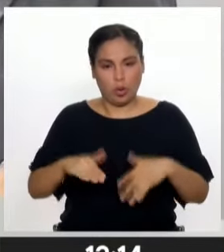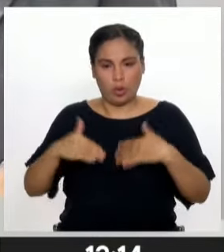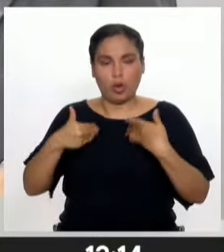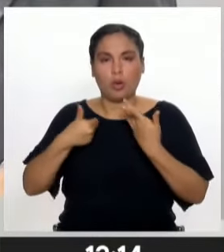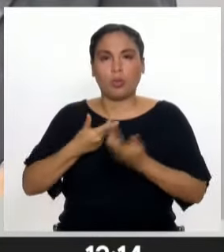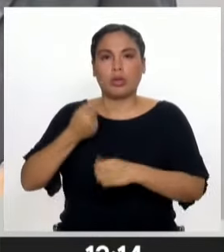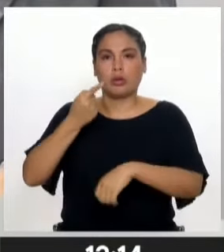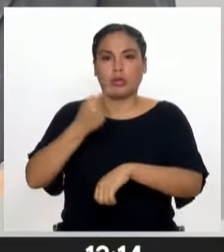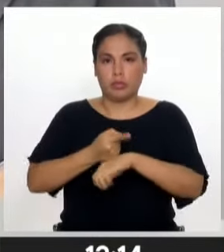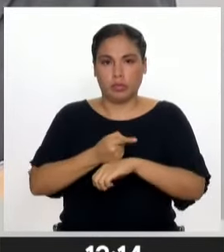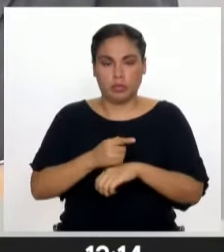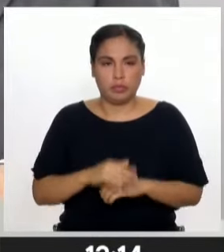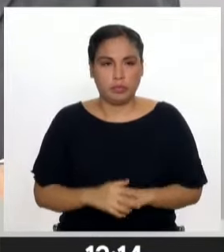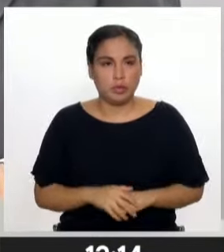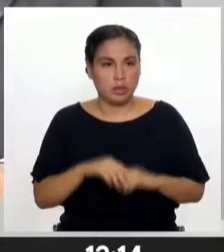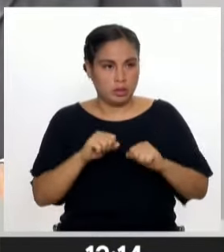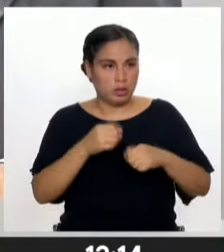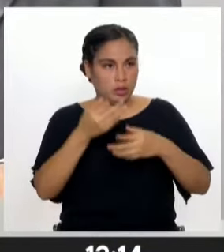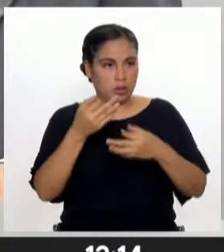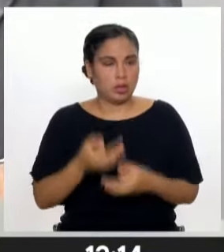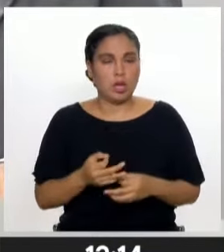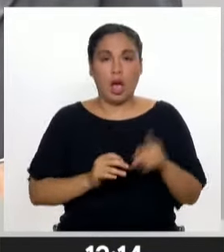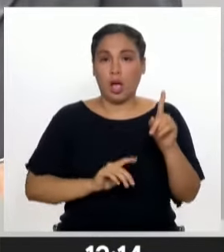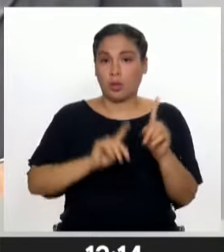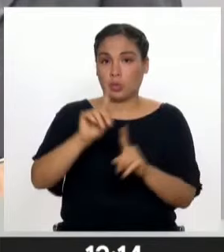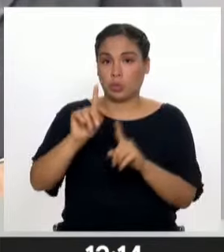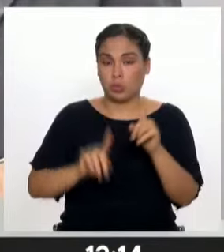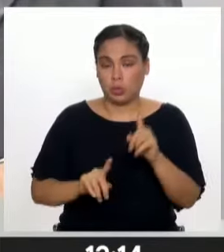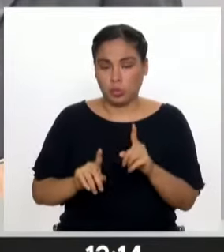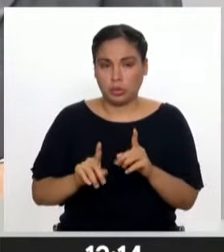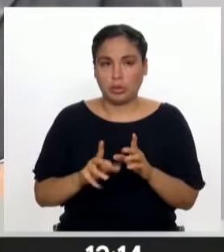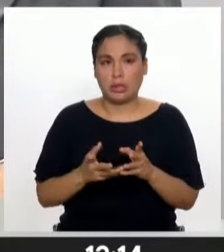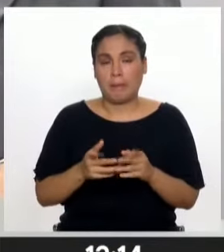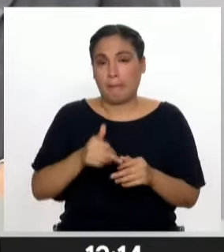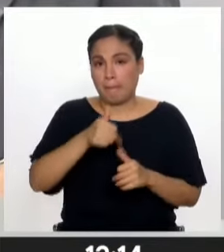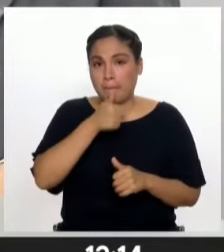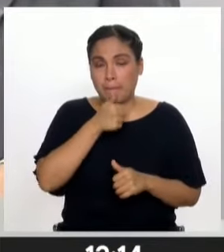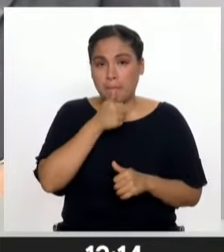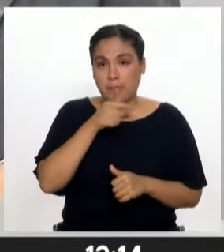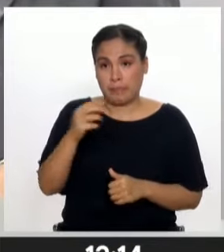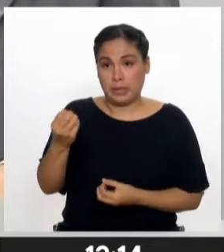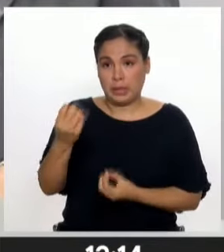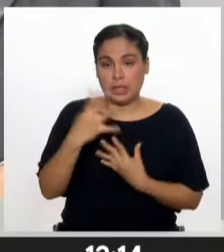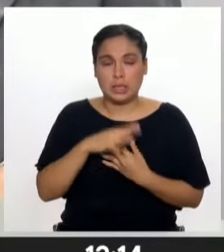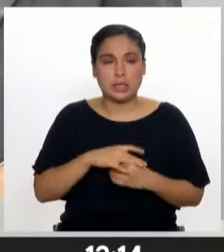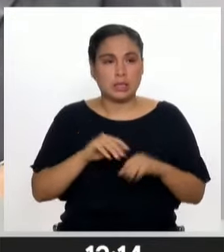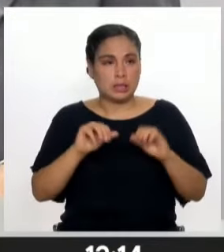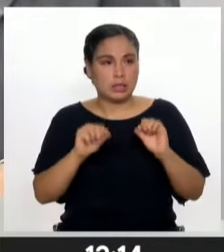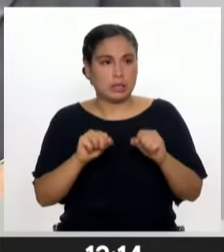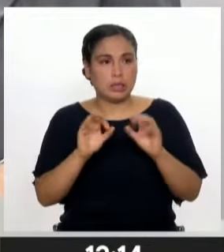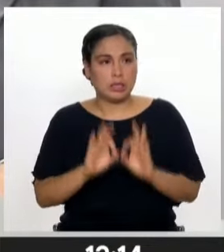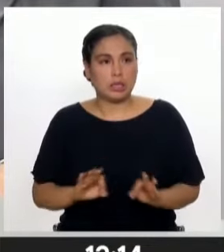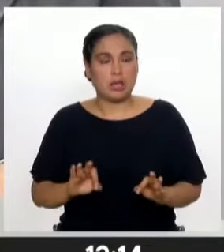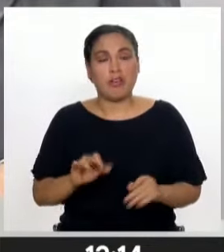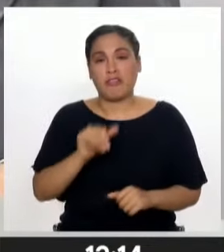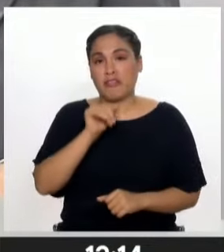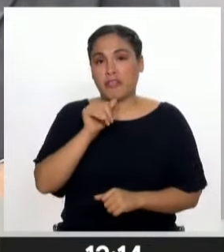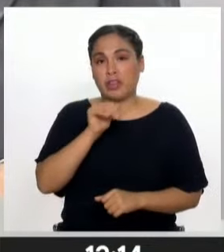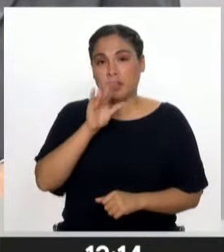de fiscalización en algunos puntos lo hemos tenido que mantener a buen recaudo, porque como bien ha mencionado, no solo estamos hablando de informales